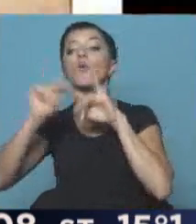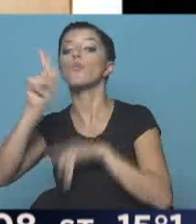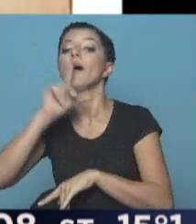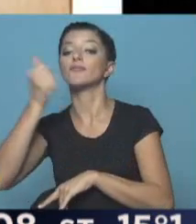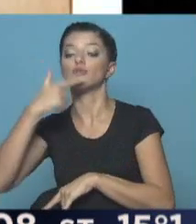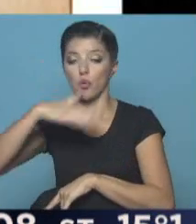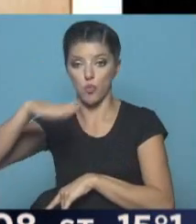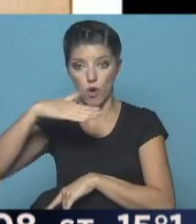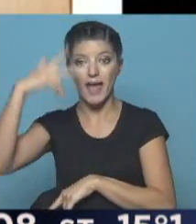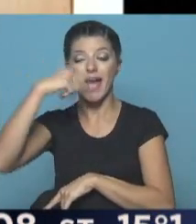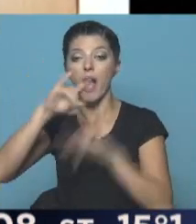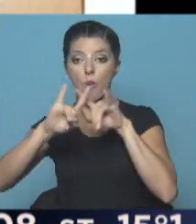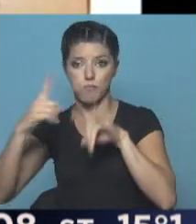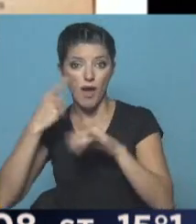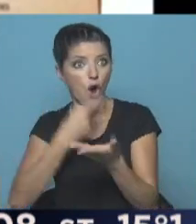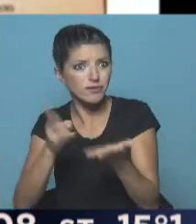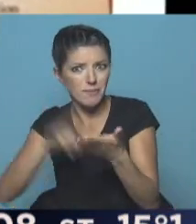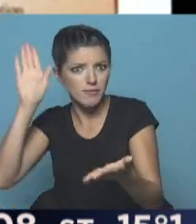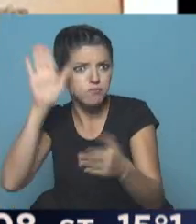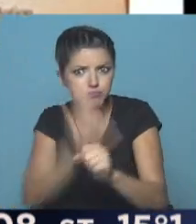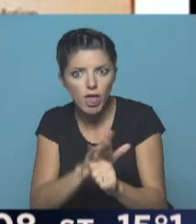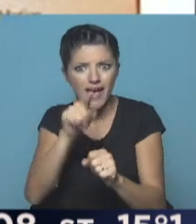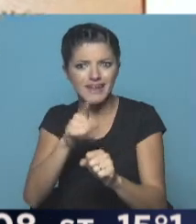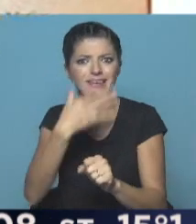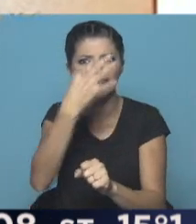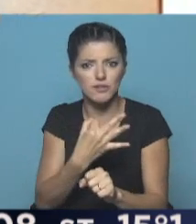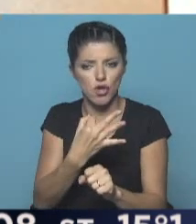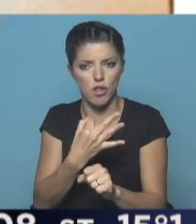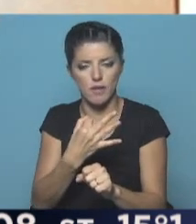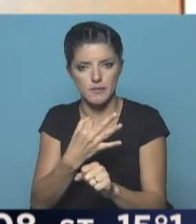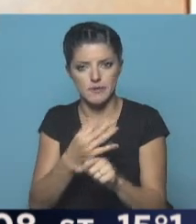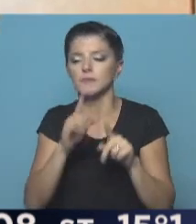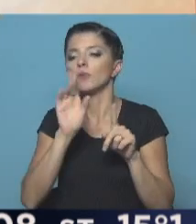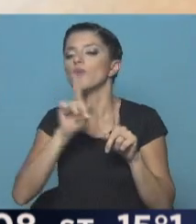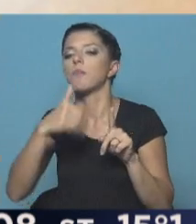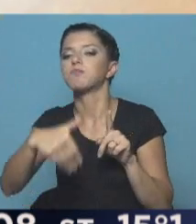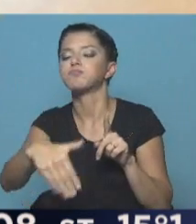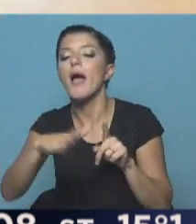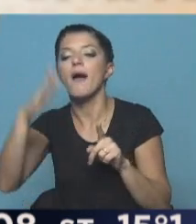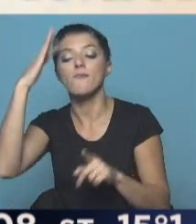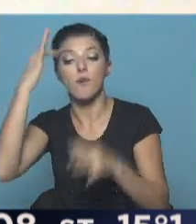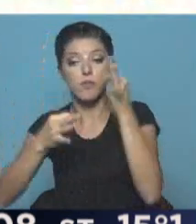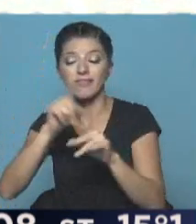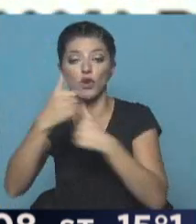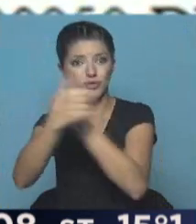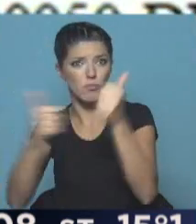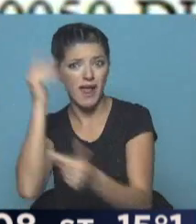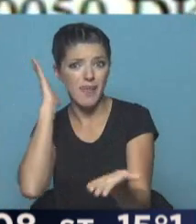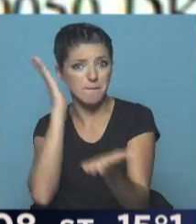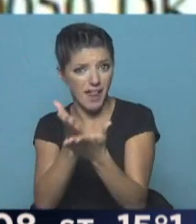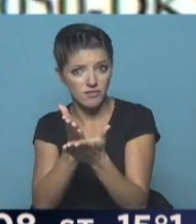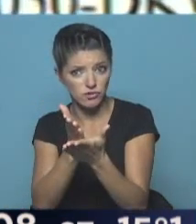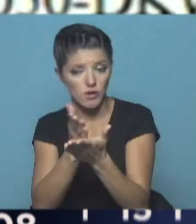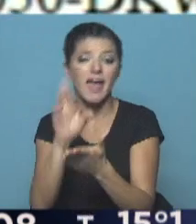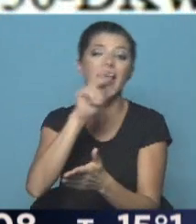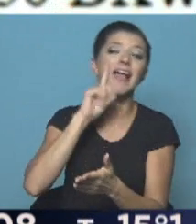Hawái la volvió a bloquear. Más adelante, ya no serían los cortes federales, sino los tribunales de apelaciones en Richmond